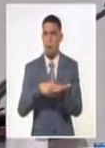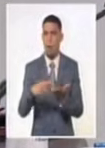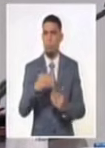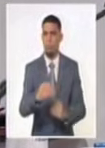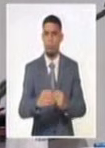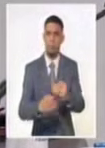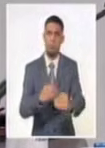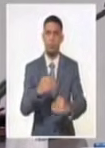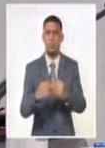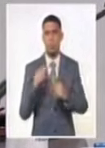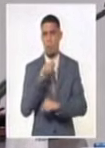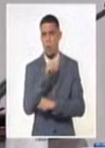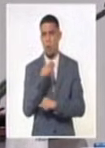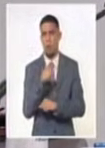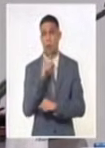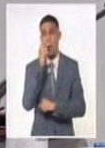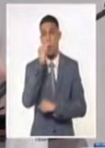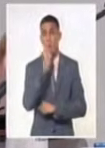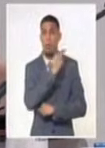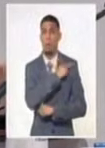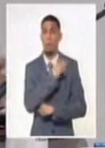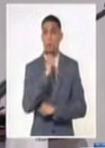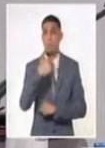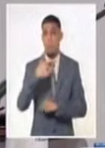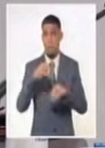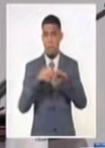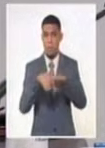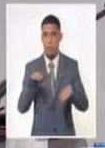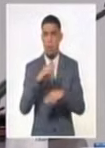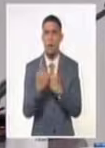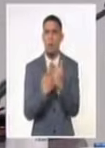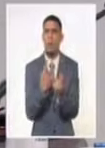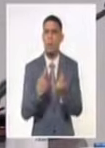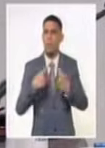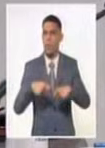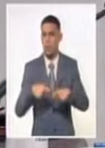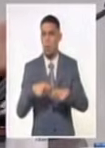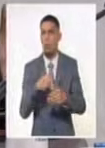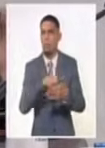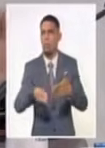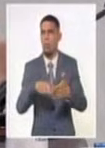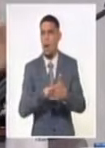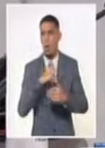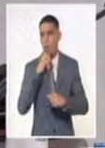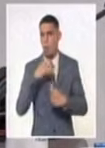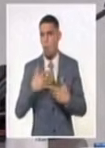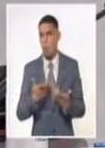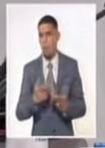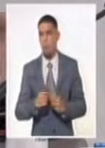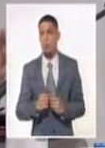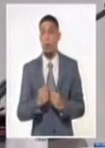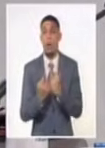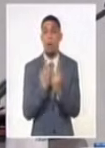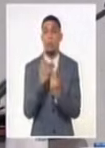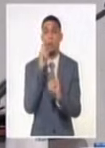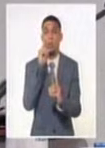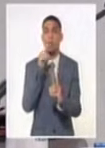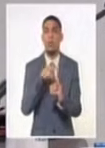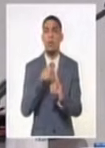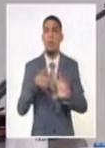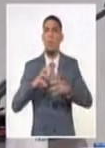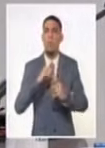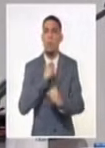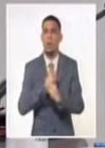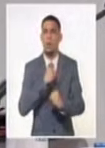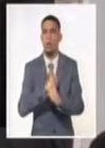viceprimer ministro, y se han adoptado decisiones, se han mantenido objetivos, líneas de trabajo en este sentido,